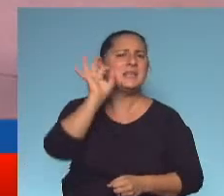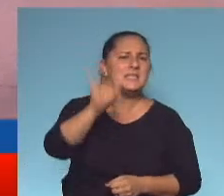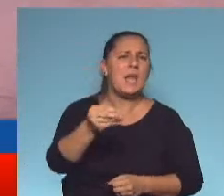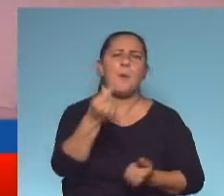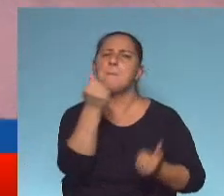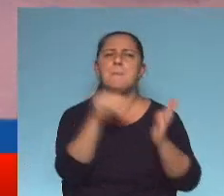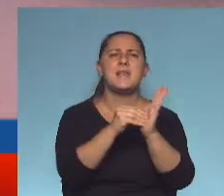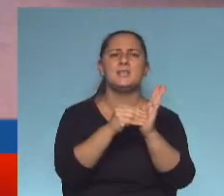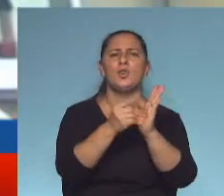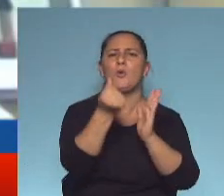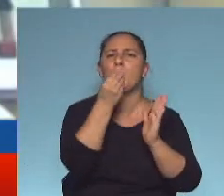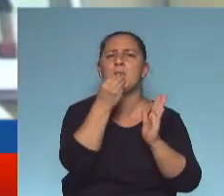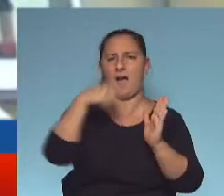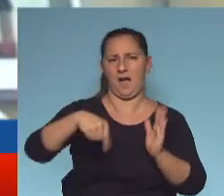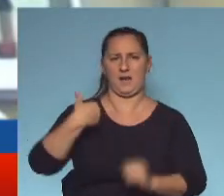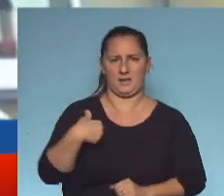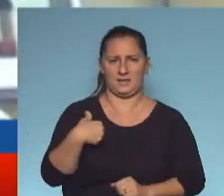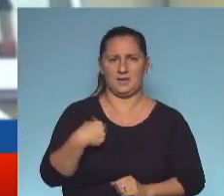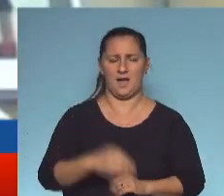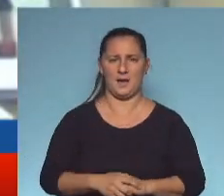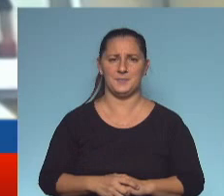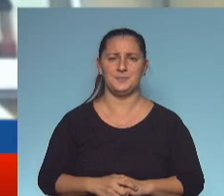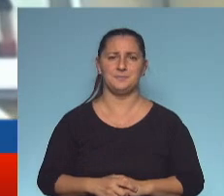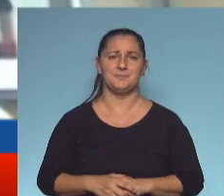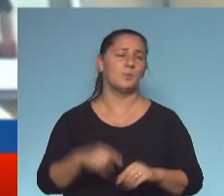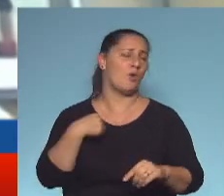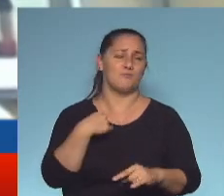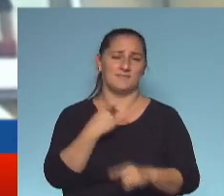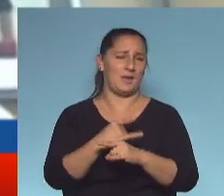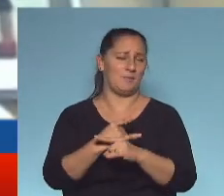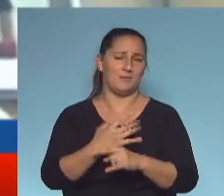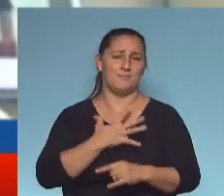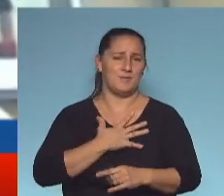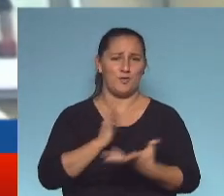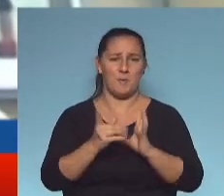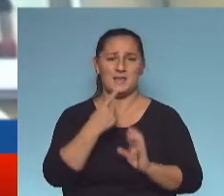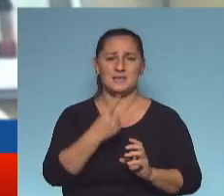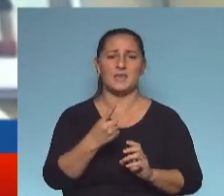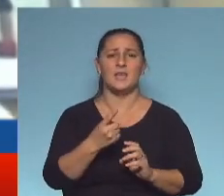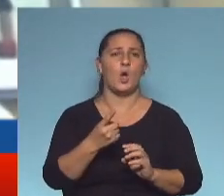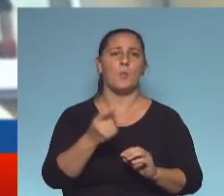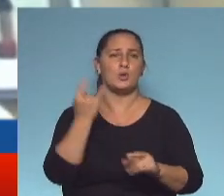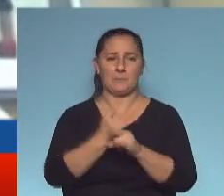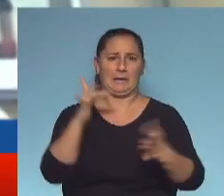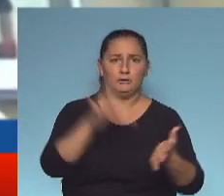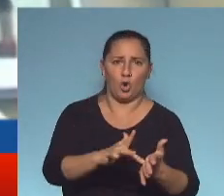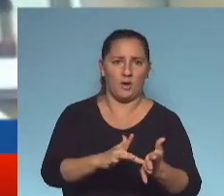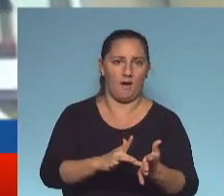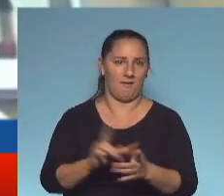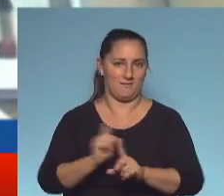los alimentos en Argentina y que nadie, como digo siempre a veces, saque los pies del plato. Así